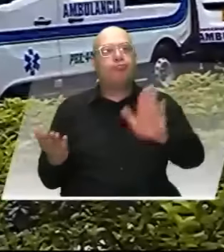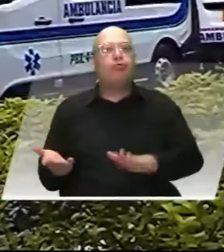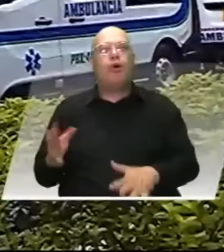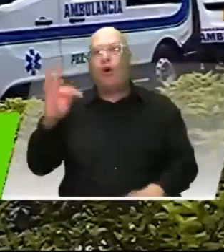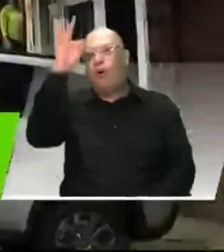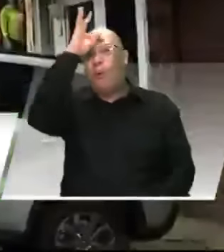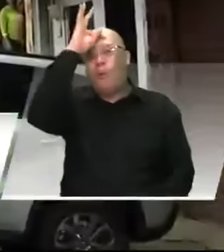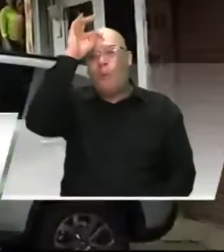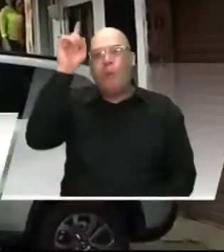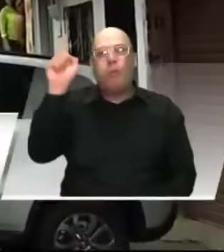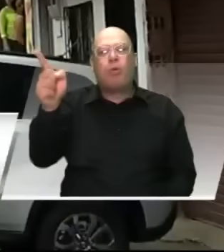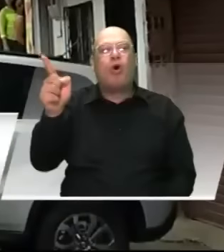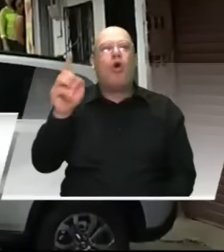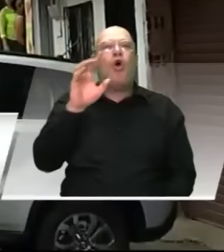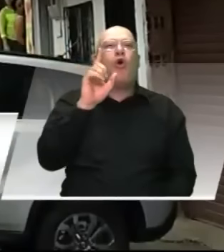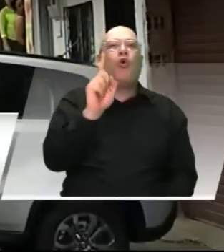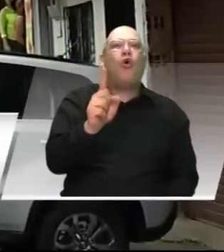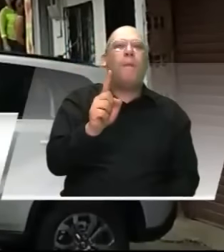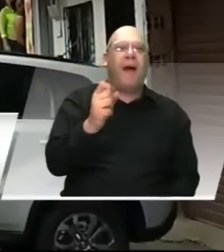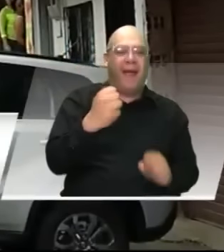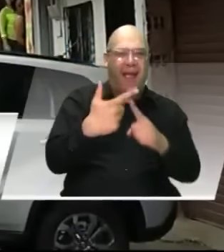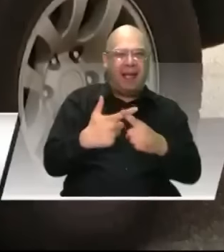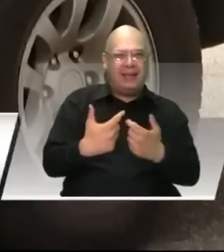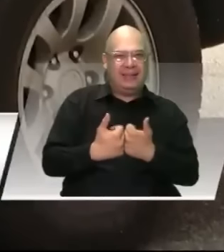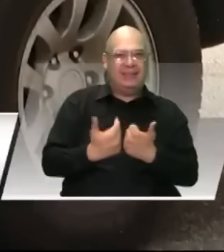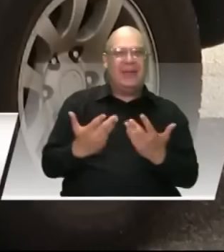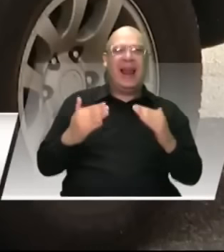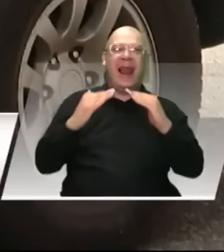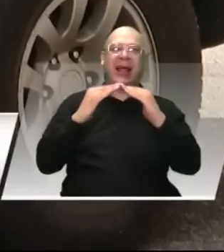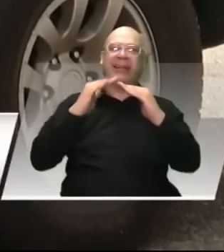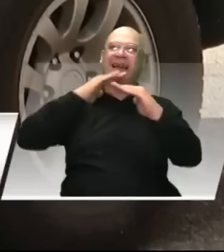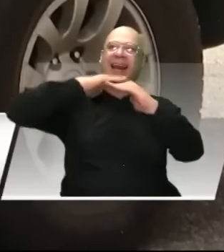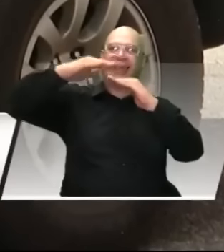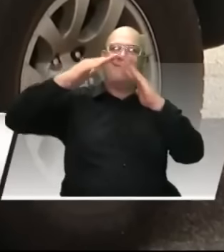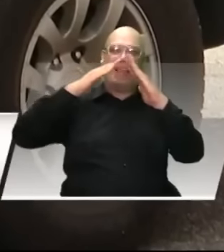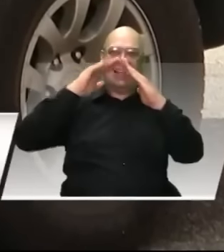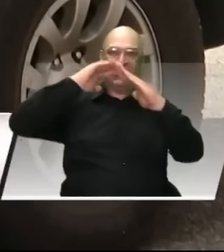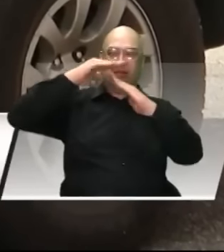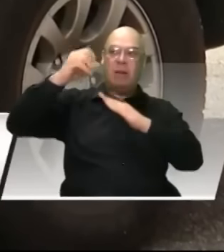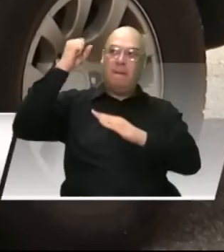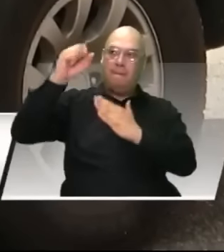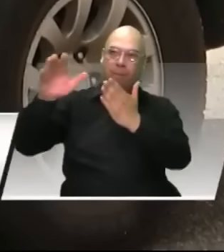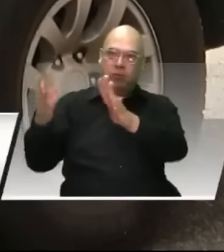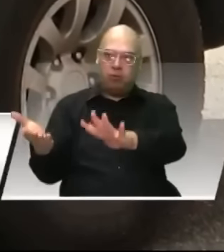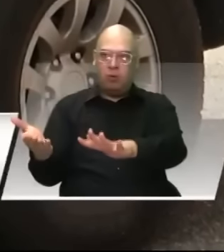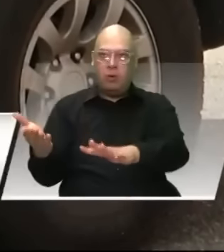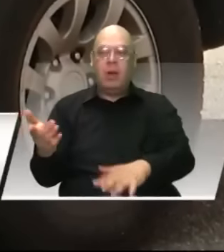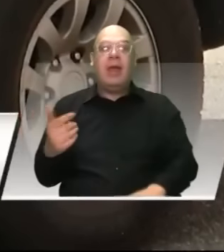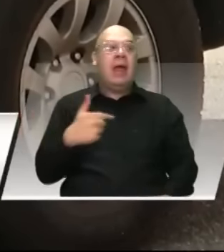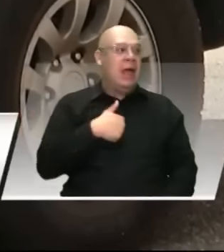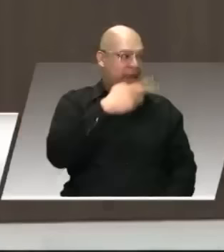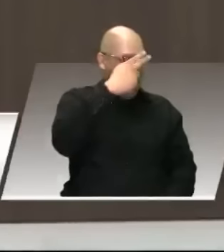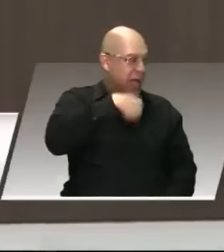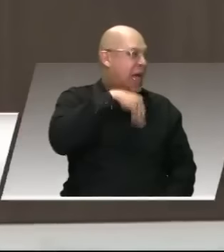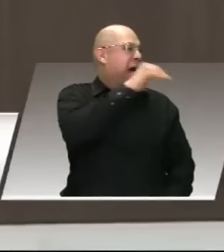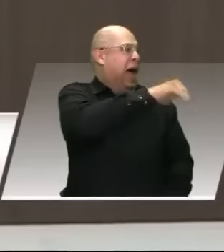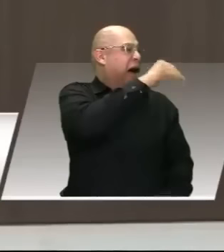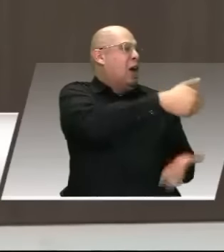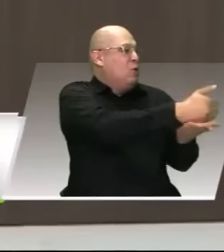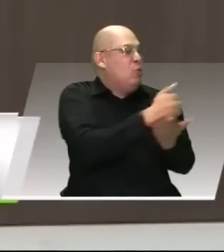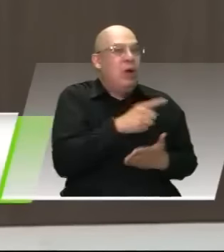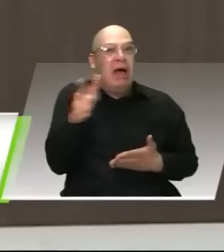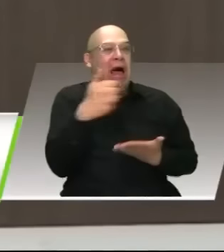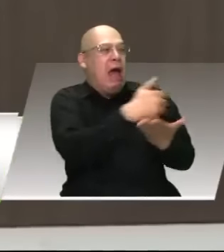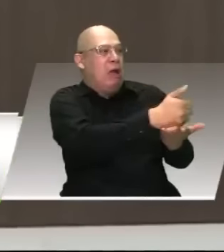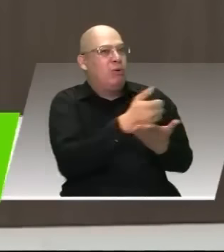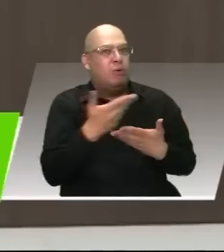ser atacada por su expareja en la terraza de su casa. La hija de la víctima fue quien alertó a los vecinos sobre lo acontecido. En el municipio de Medellín, en